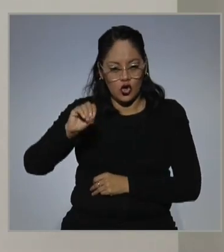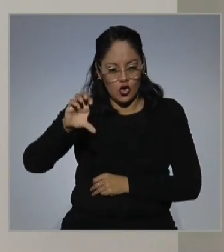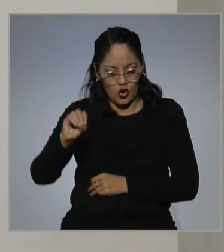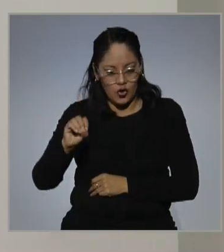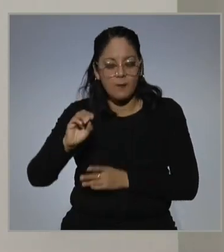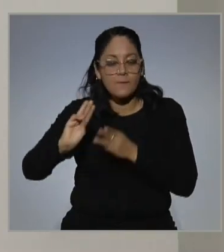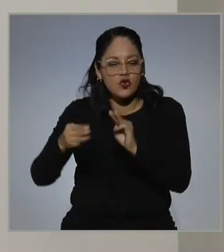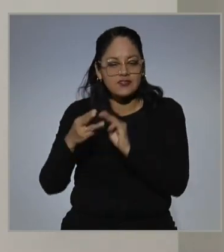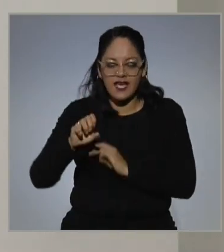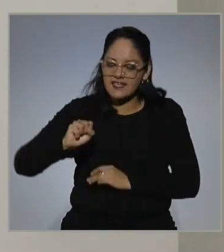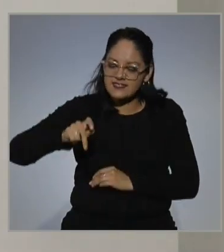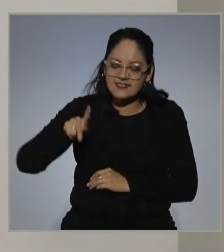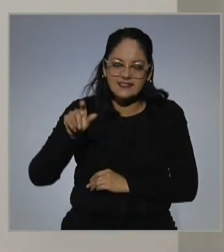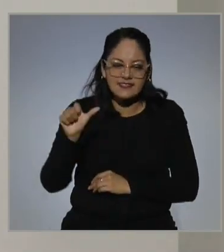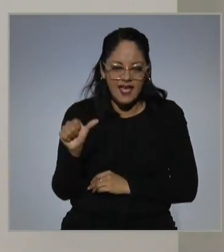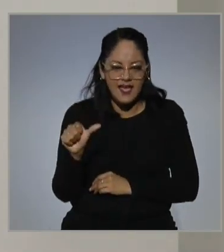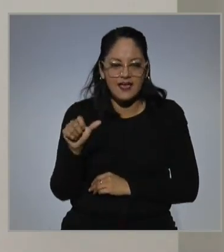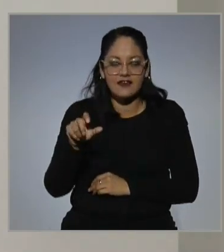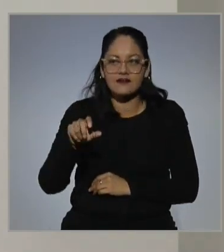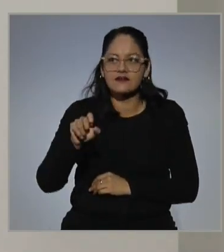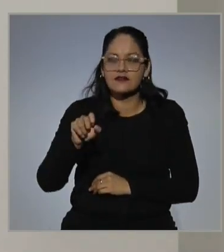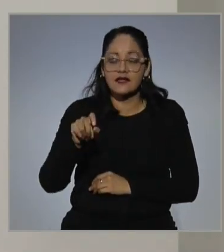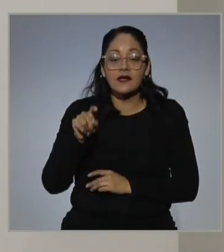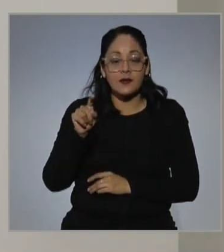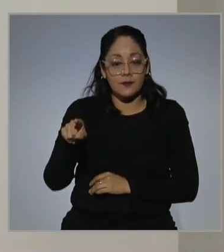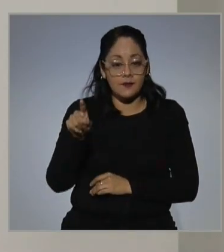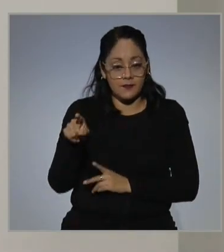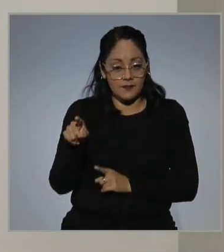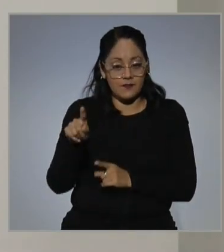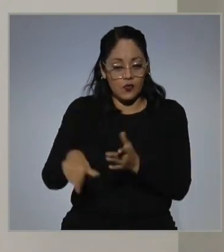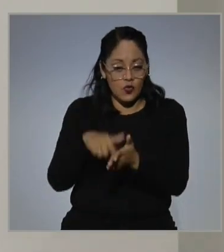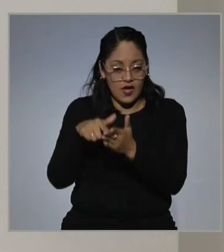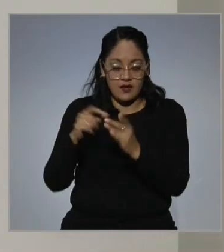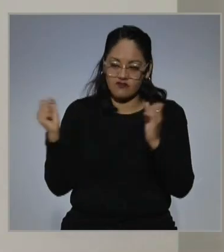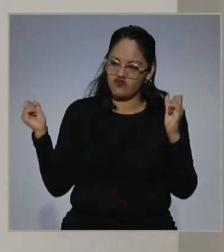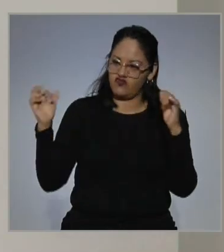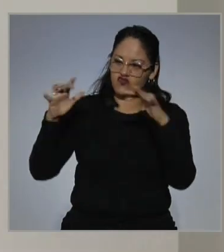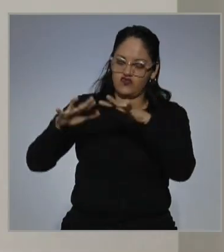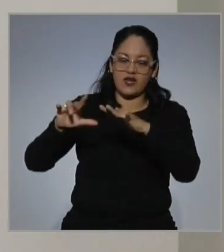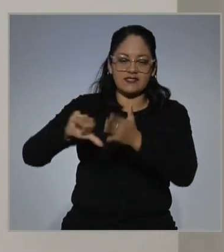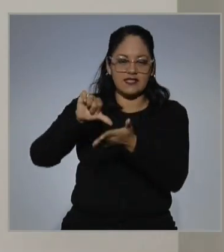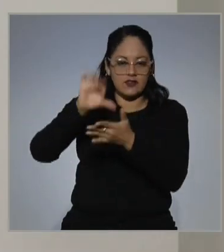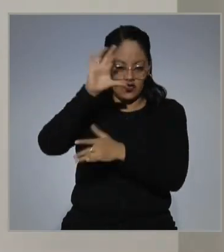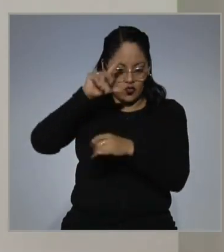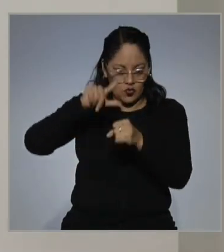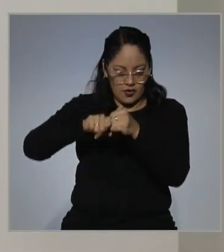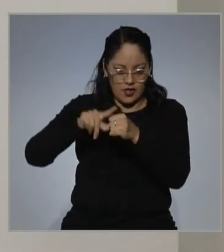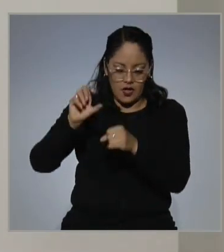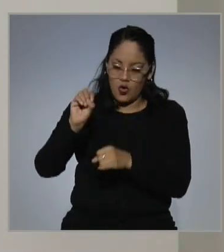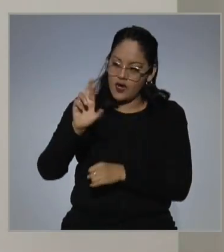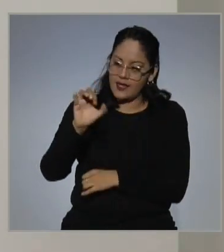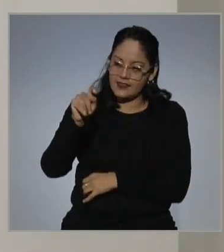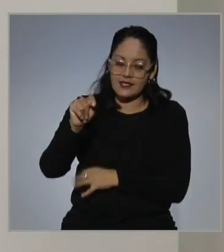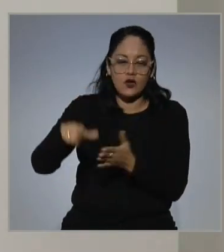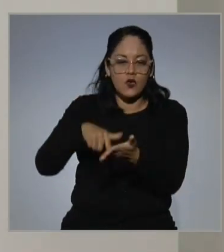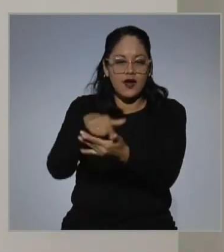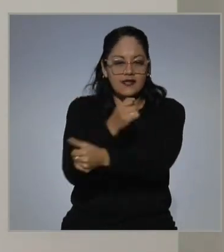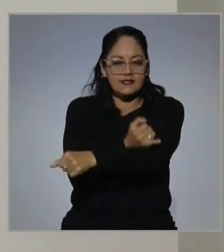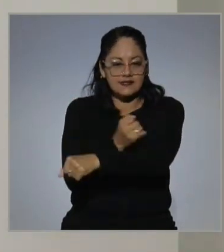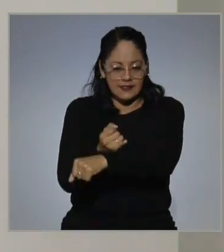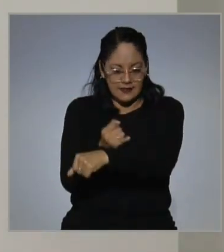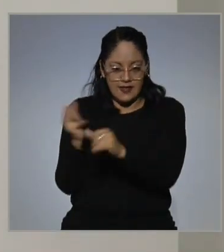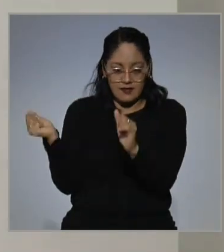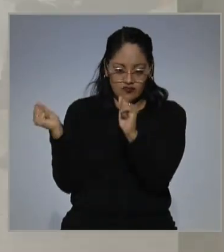Ciudad de México, organizó un concierto masivo en el Faro de Oriente, un centro cultural que queda en Iztapalapa. Y